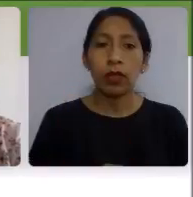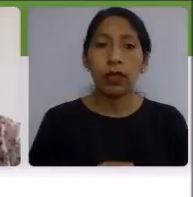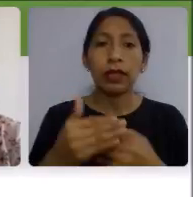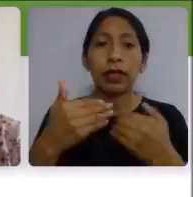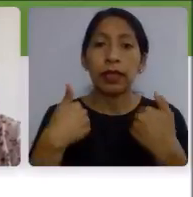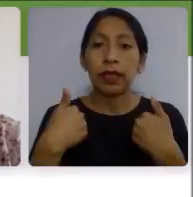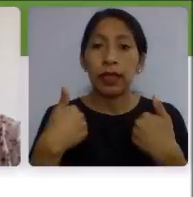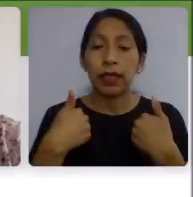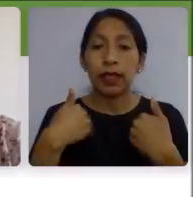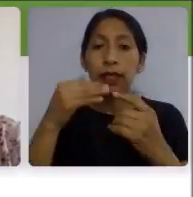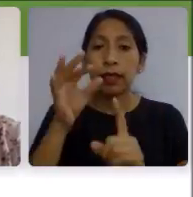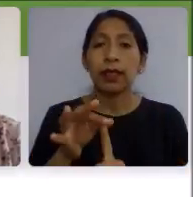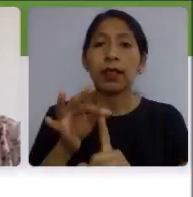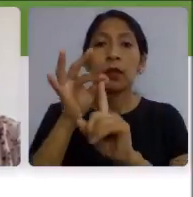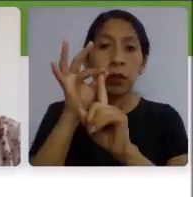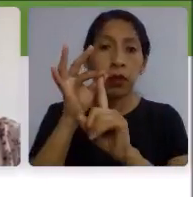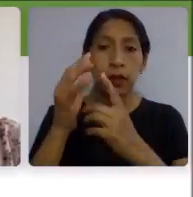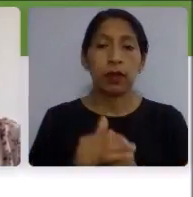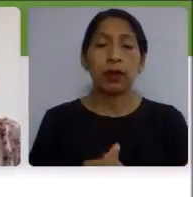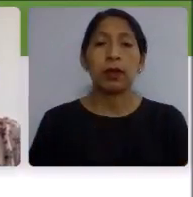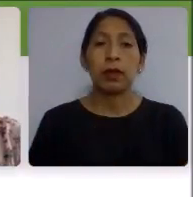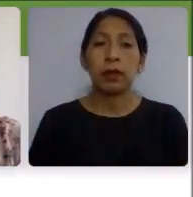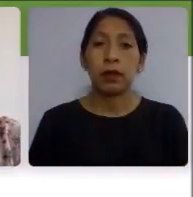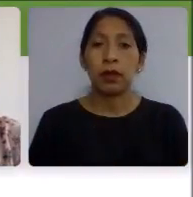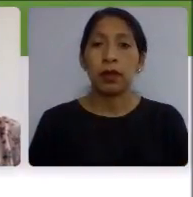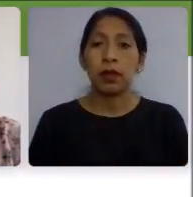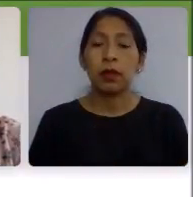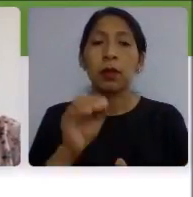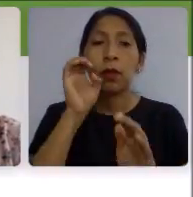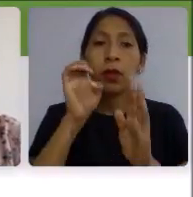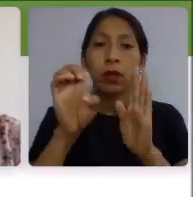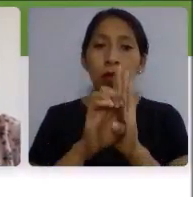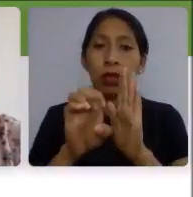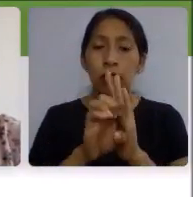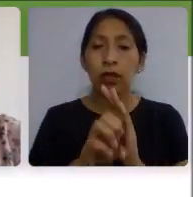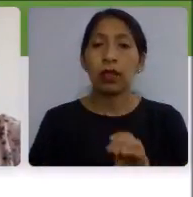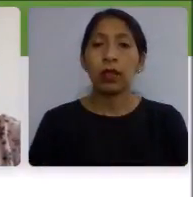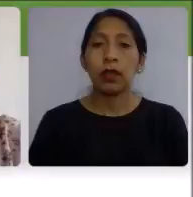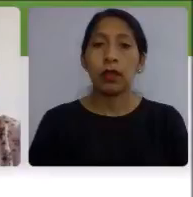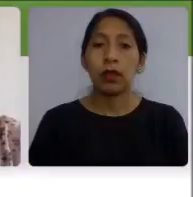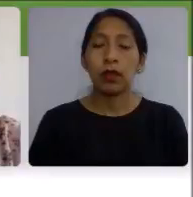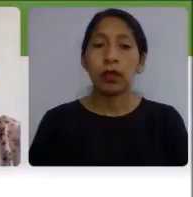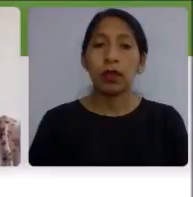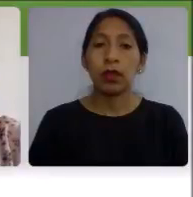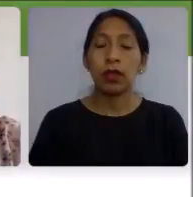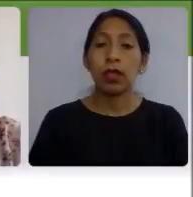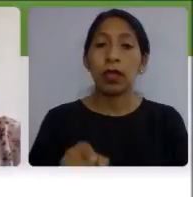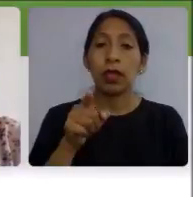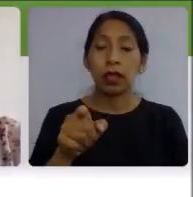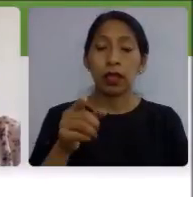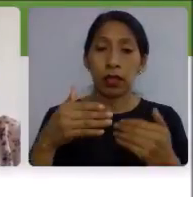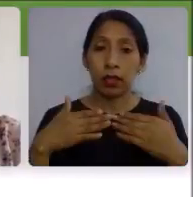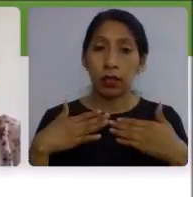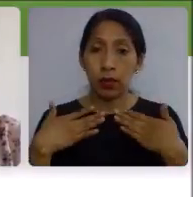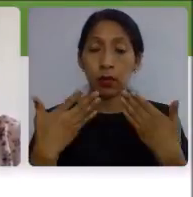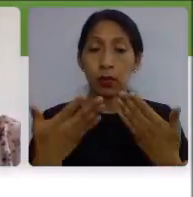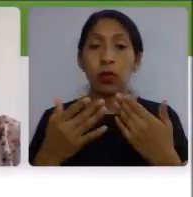estar especializadas. Por ejemplo, en Reino Unido existe una empresa que es Blue